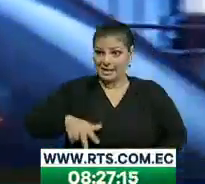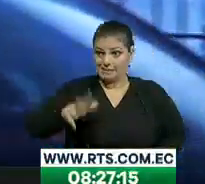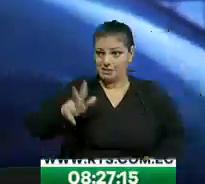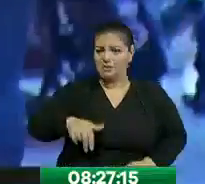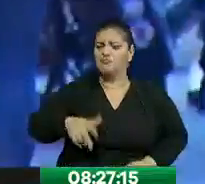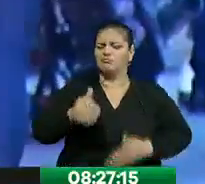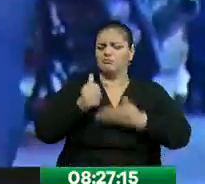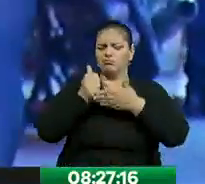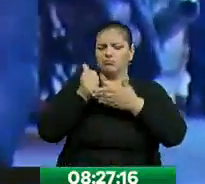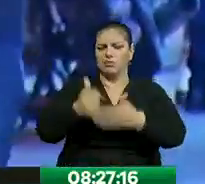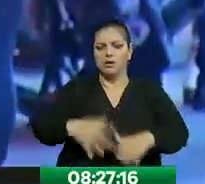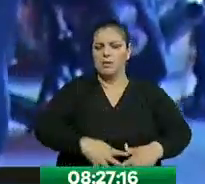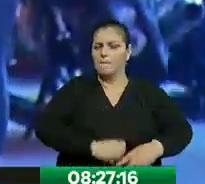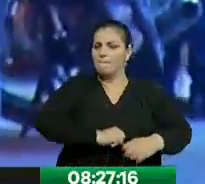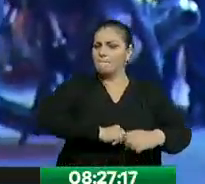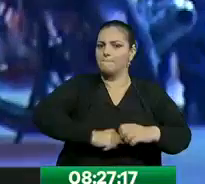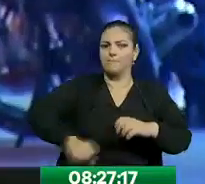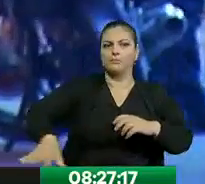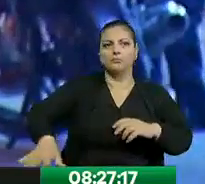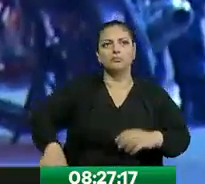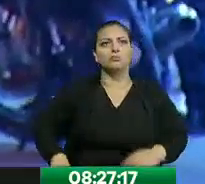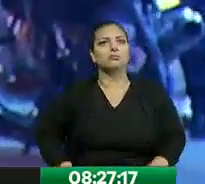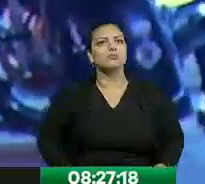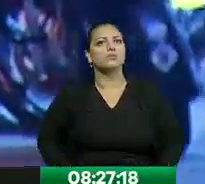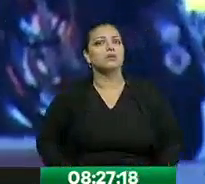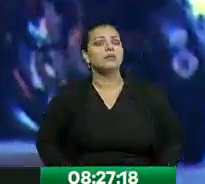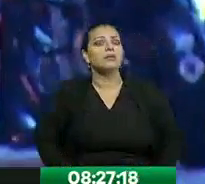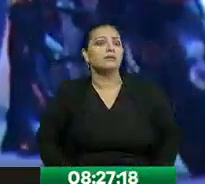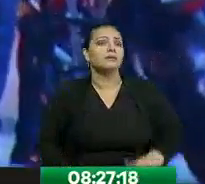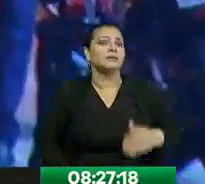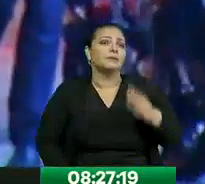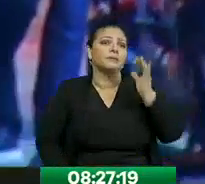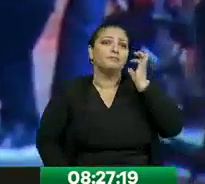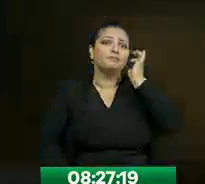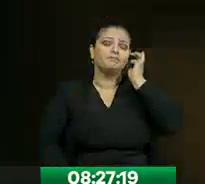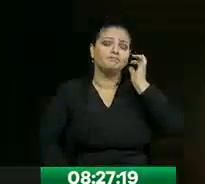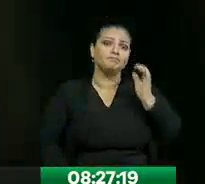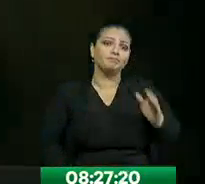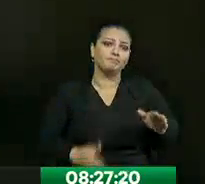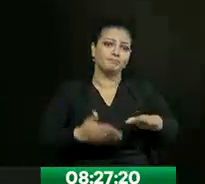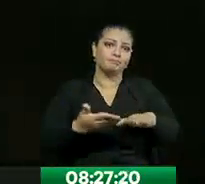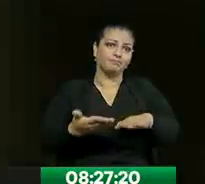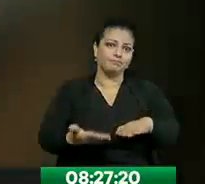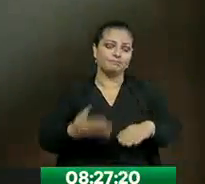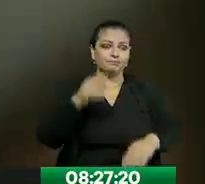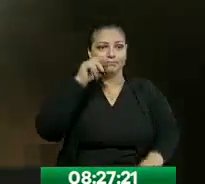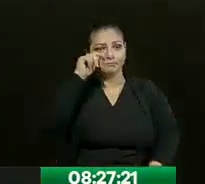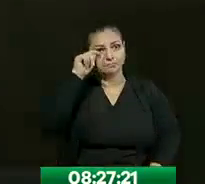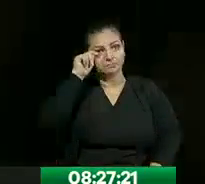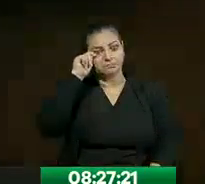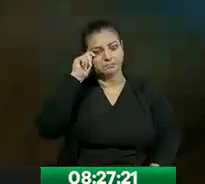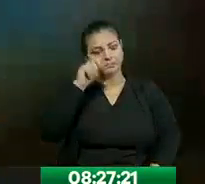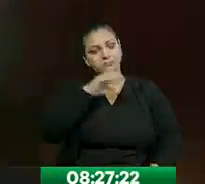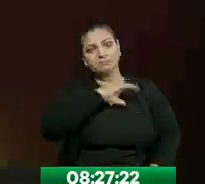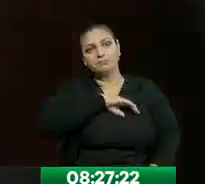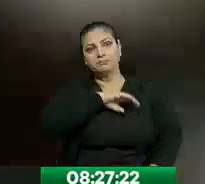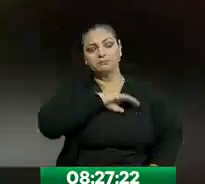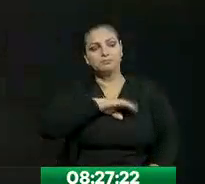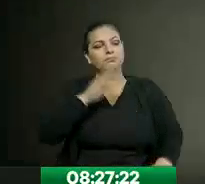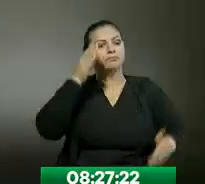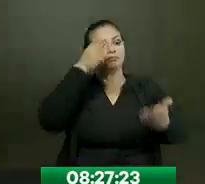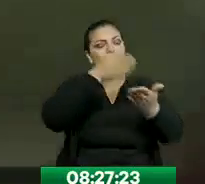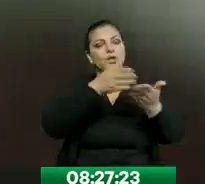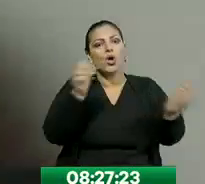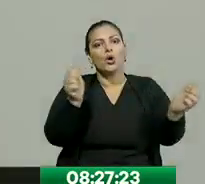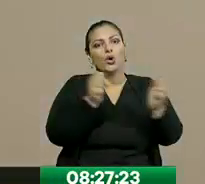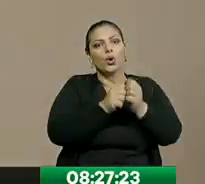con la prensa. Decidieron abandonar el lugar. La policía llegó y junto al personal del Ministerio de Salud Pública